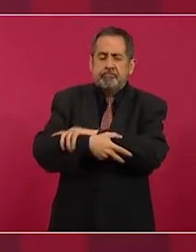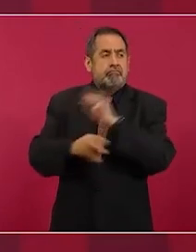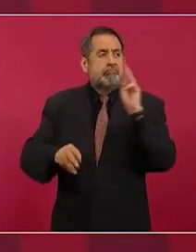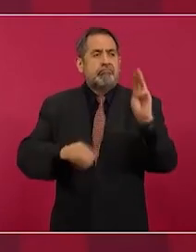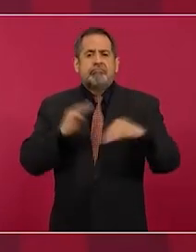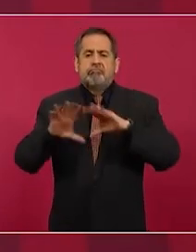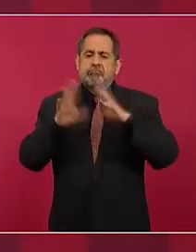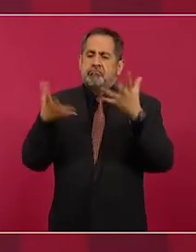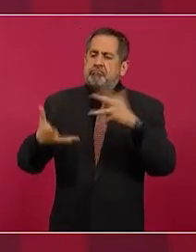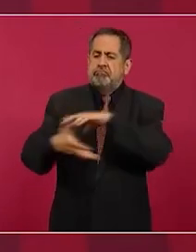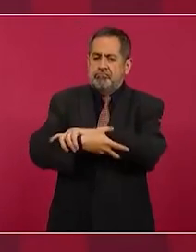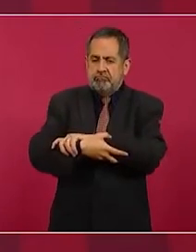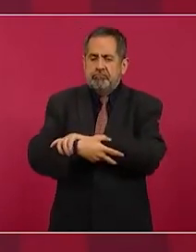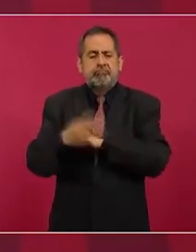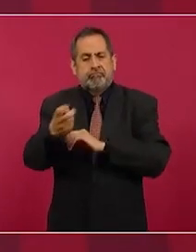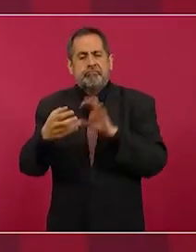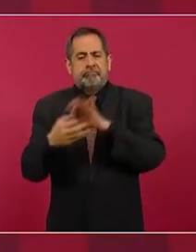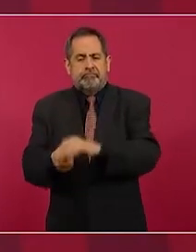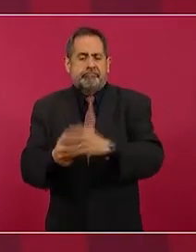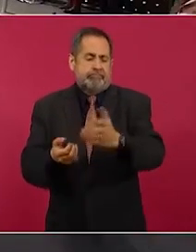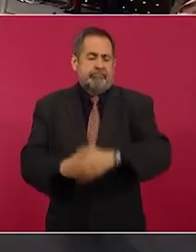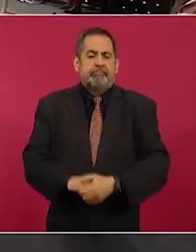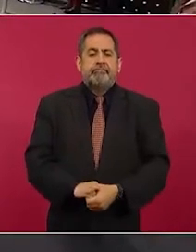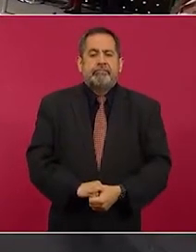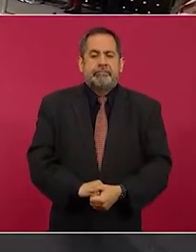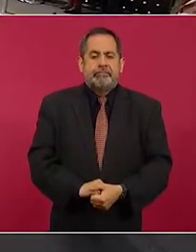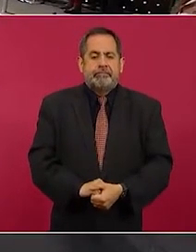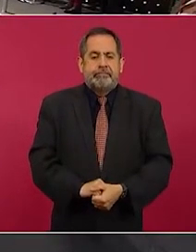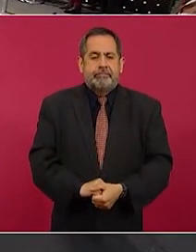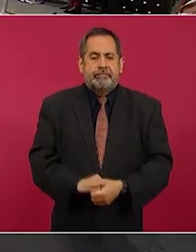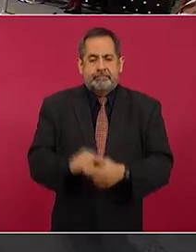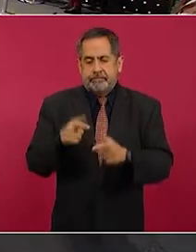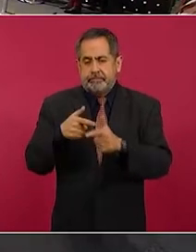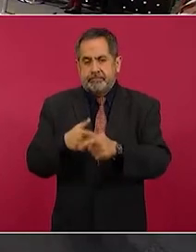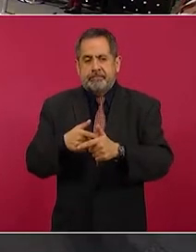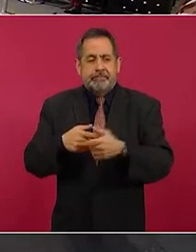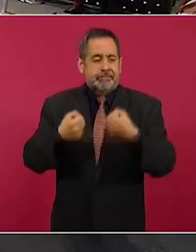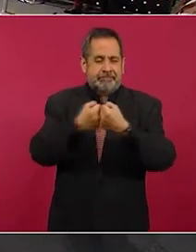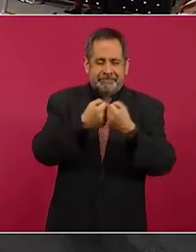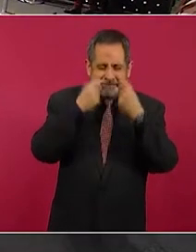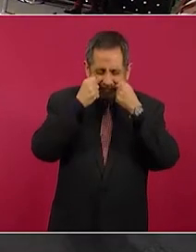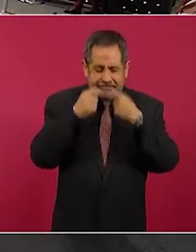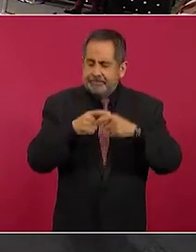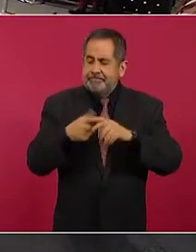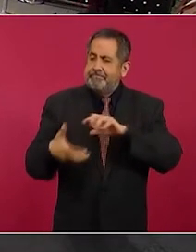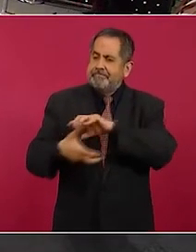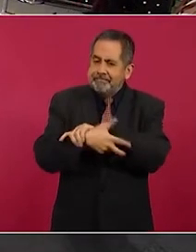universal, que va más allá de fronteras.